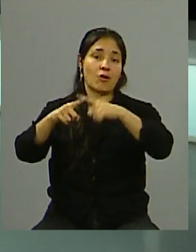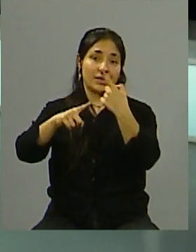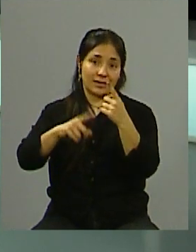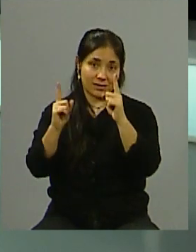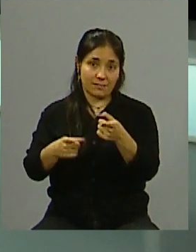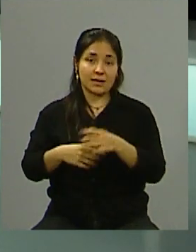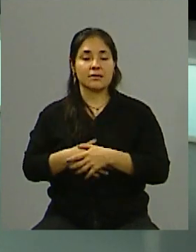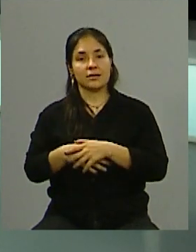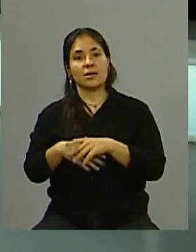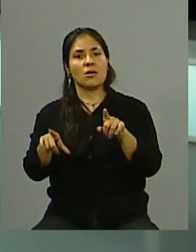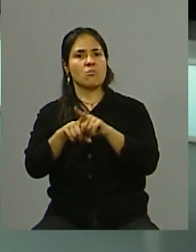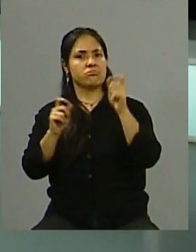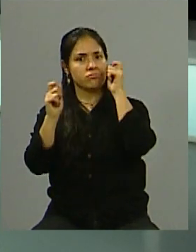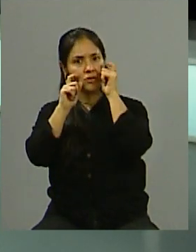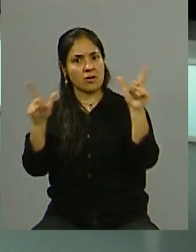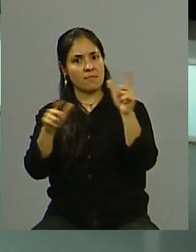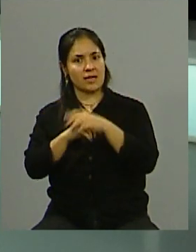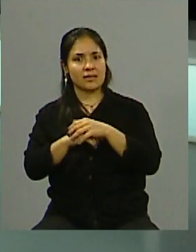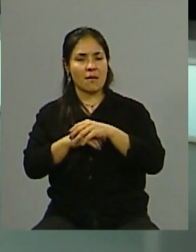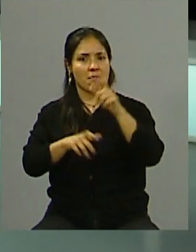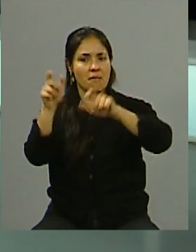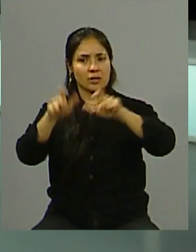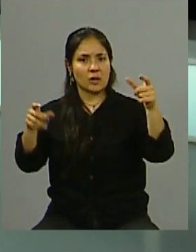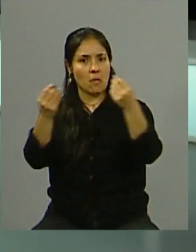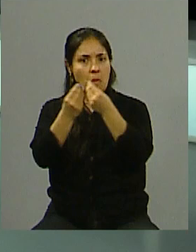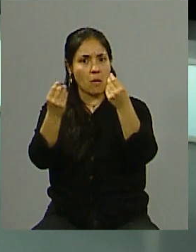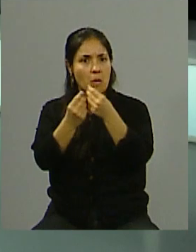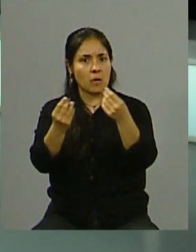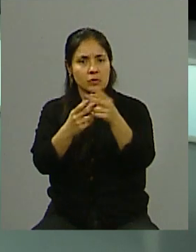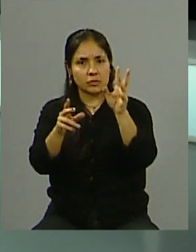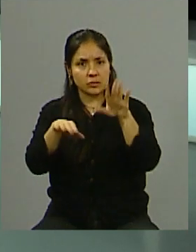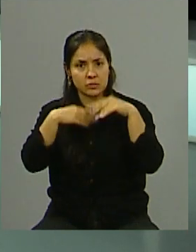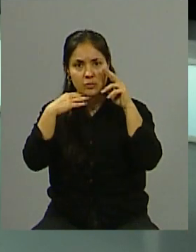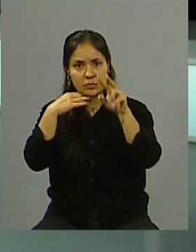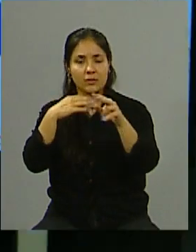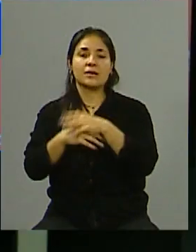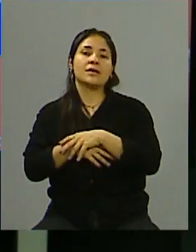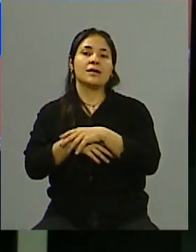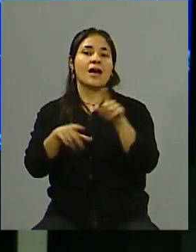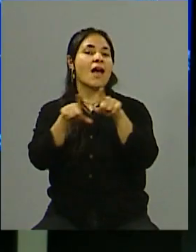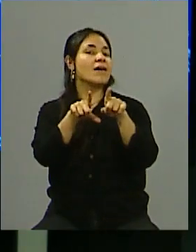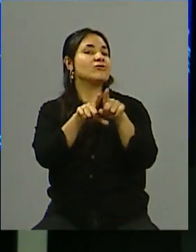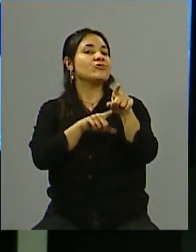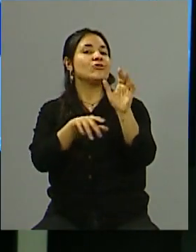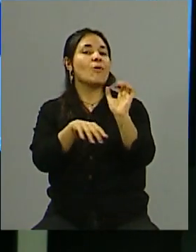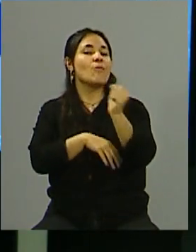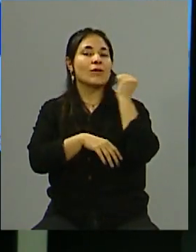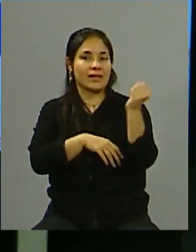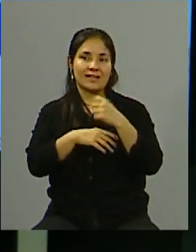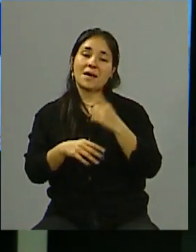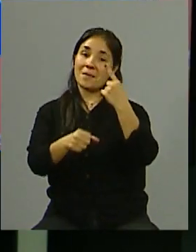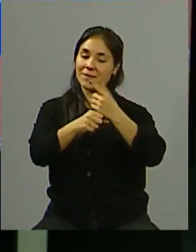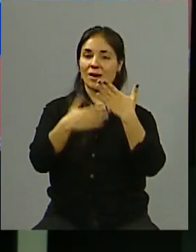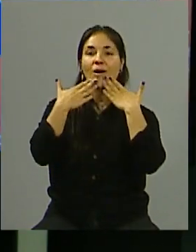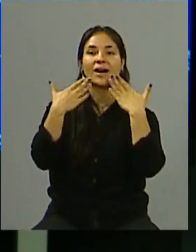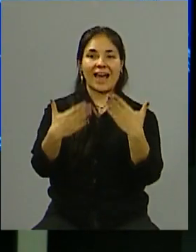pero sorprendentemente lo vio mucha gente. Es un muy buen síntoma. Primero que nada, buenas tardes y muchas gracias